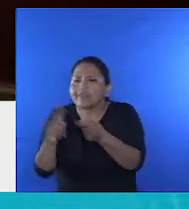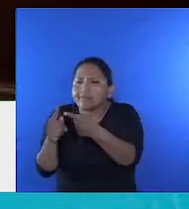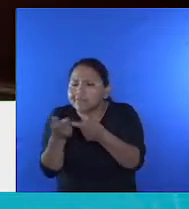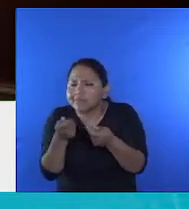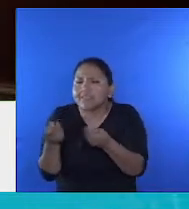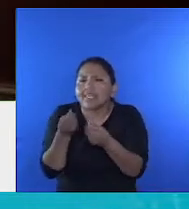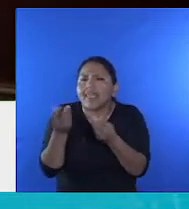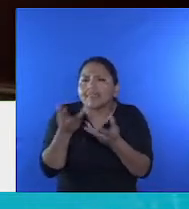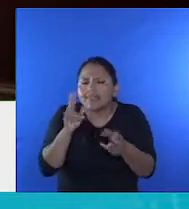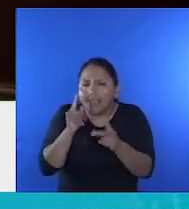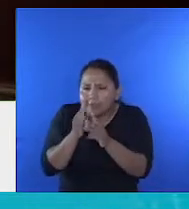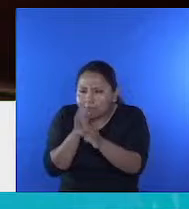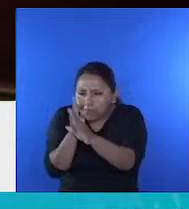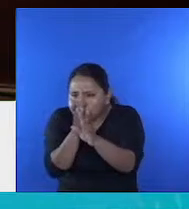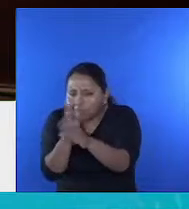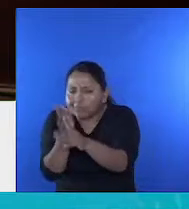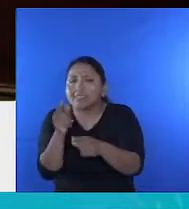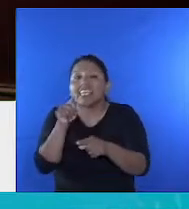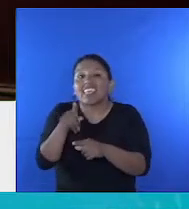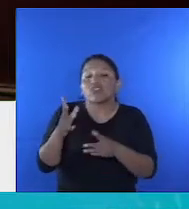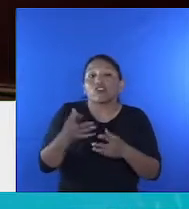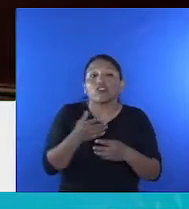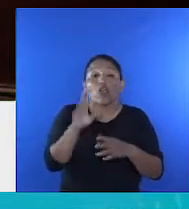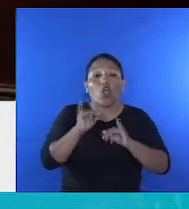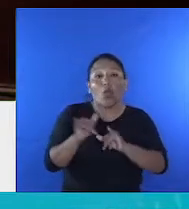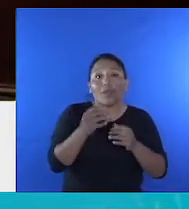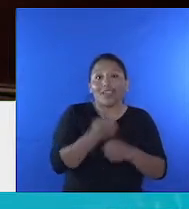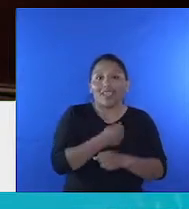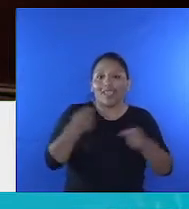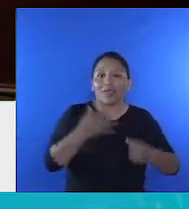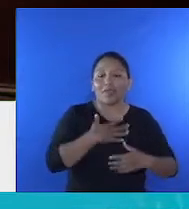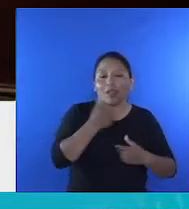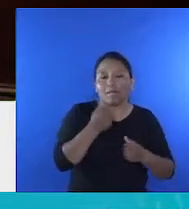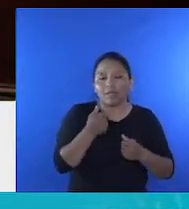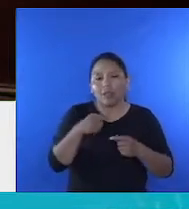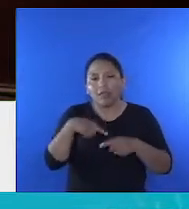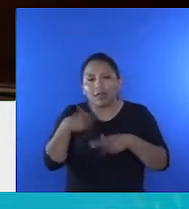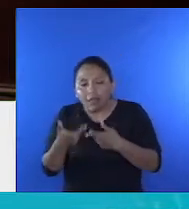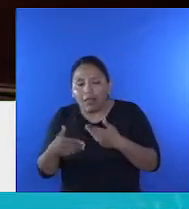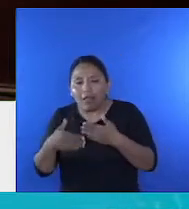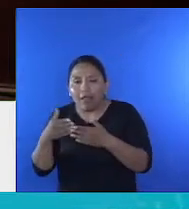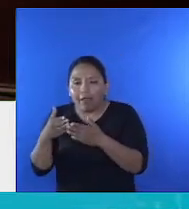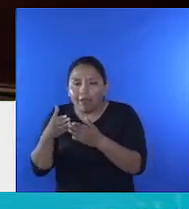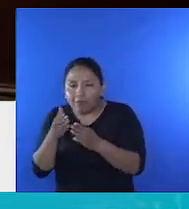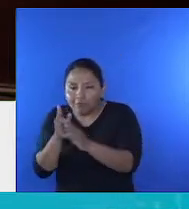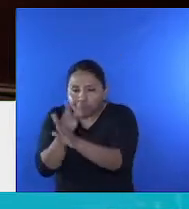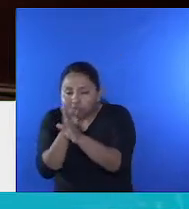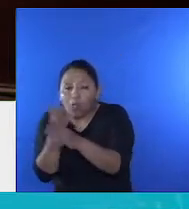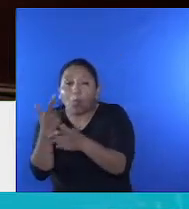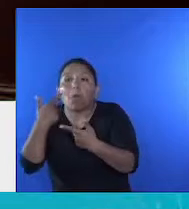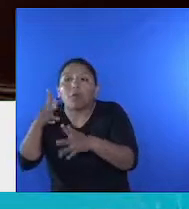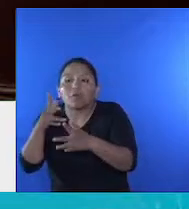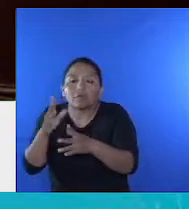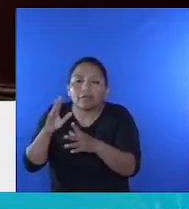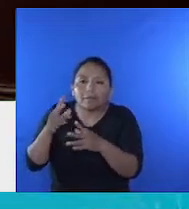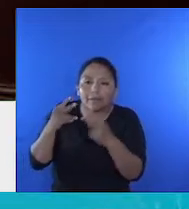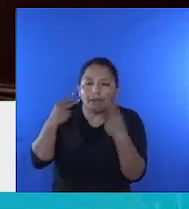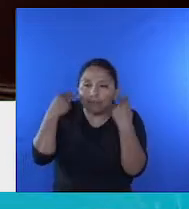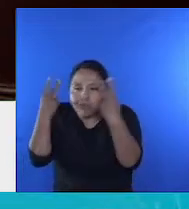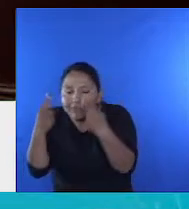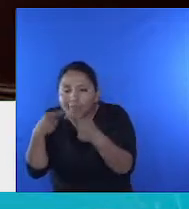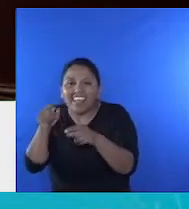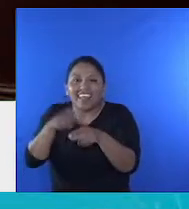hacía. Entonces, esos jóvenes héroes de la patria pasaron a ser investigados como posibles elementos subversivos en la